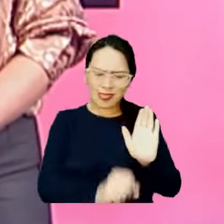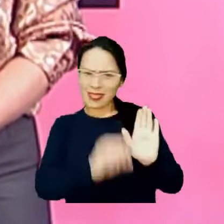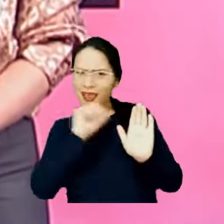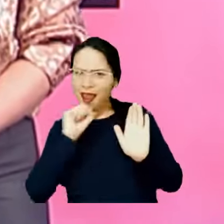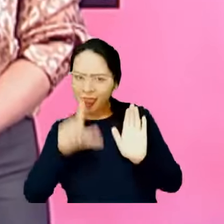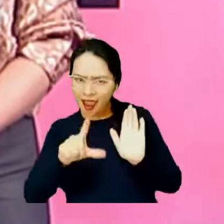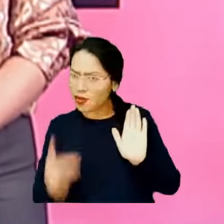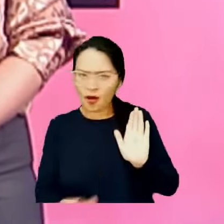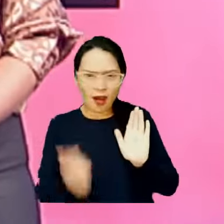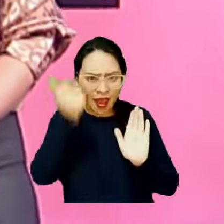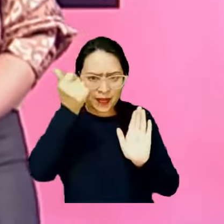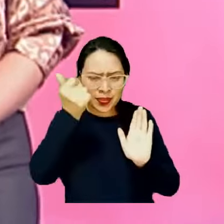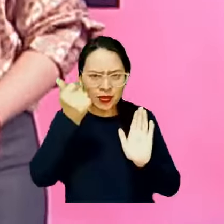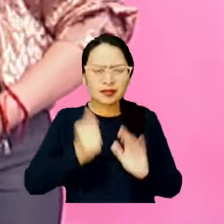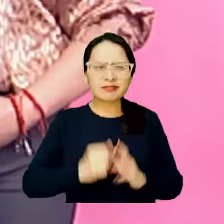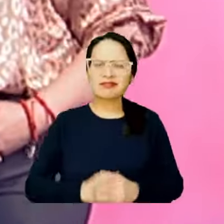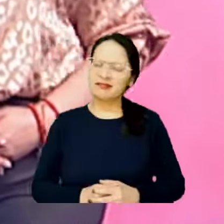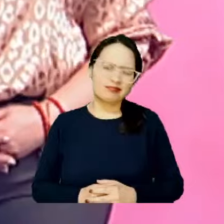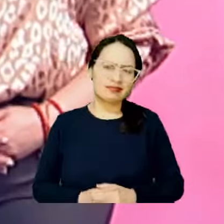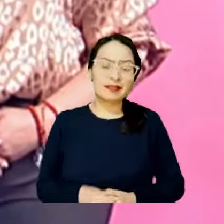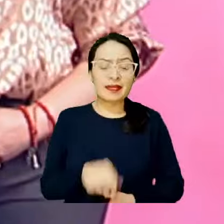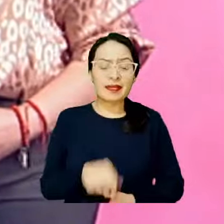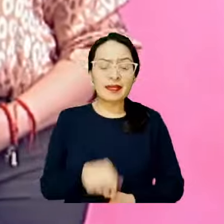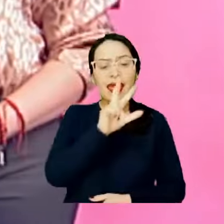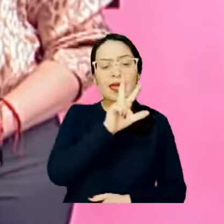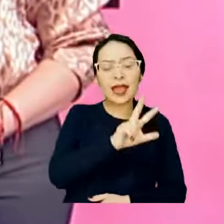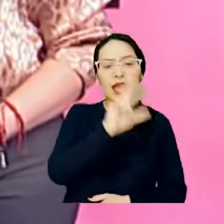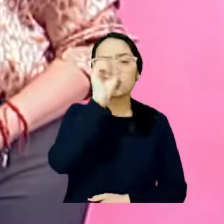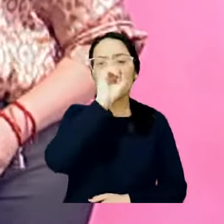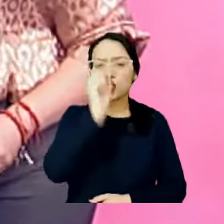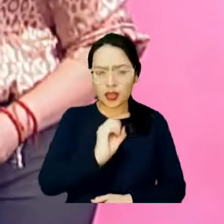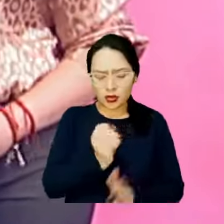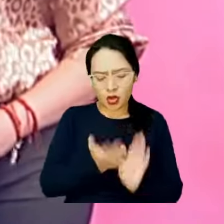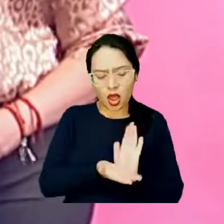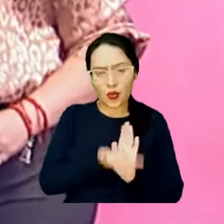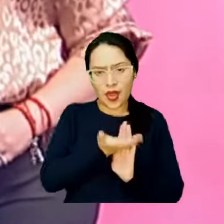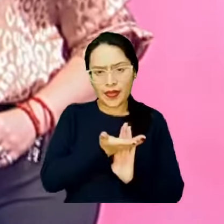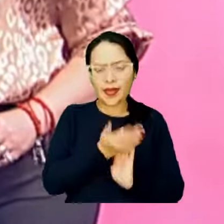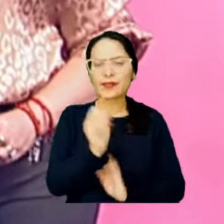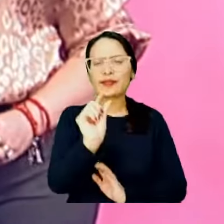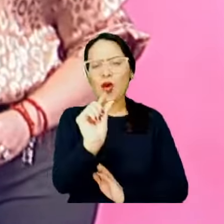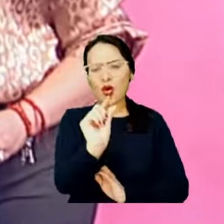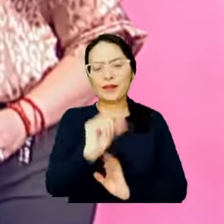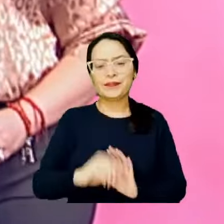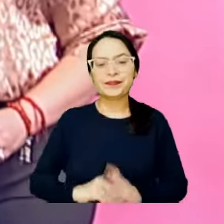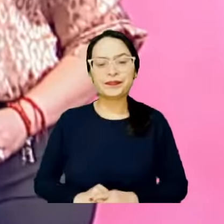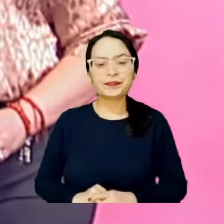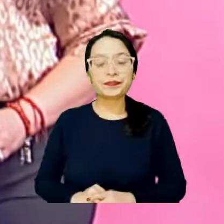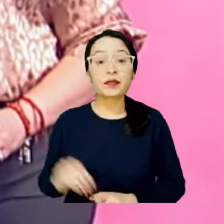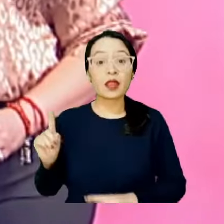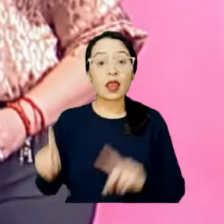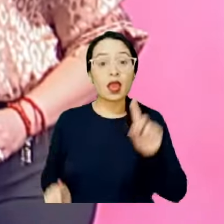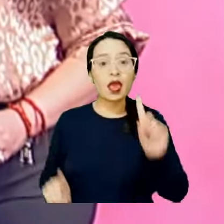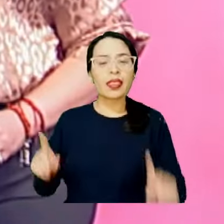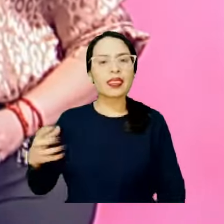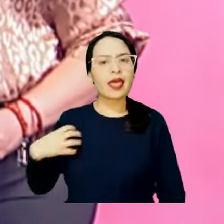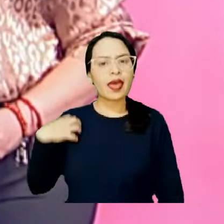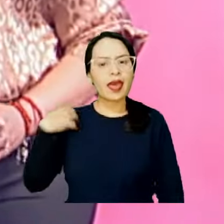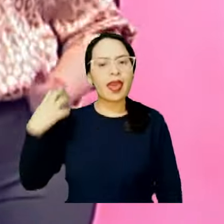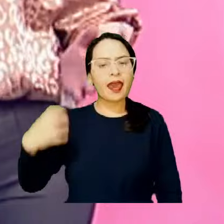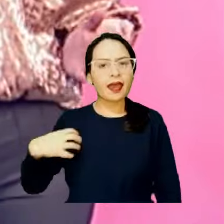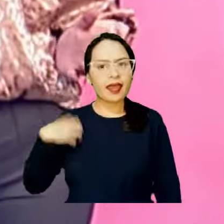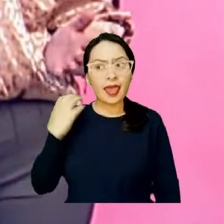aumente 3% directamente el valor del producto porque ya se ha visto en realidad incluso quejas de algunas personas que han acudido a los mercados y ha